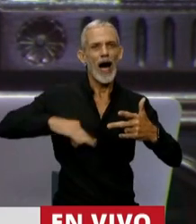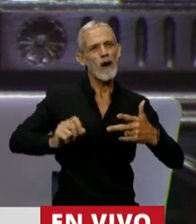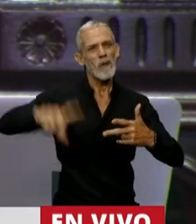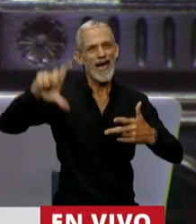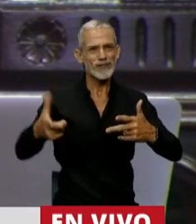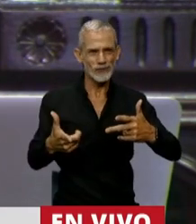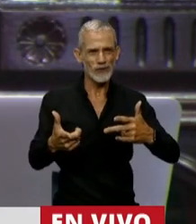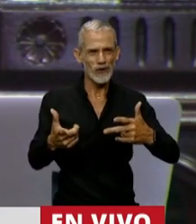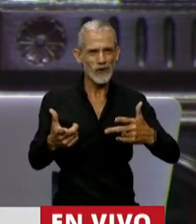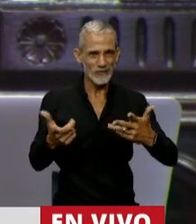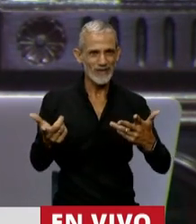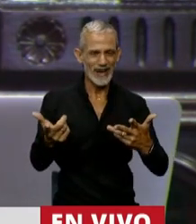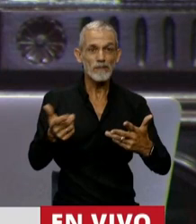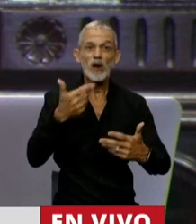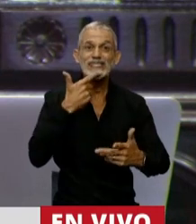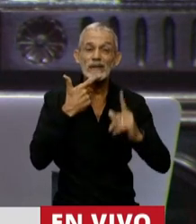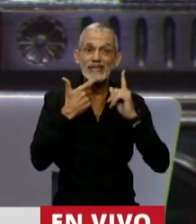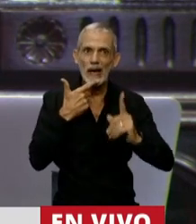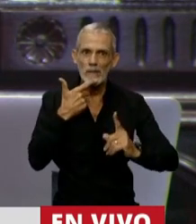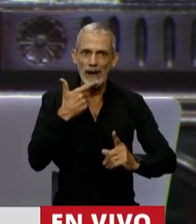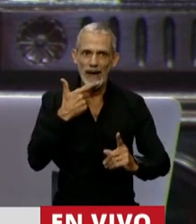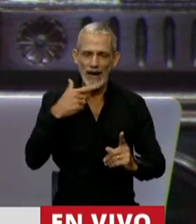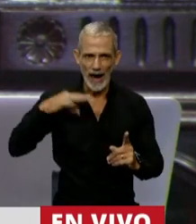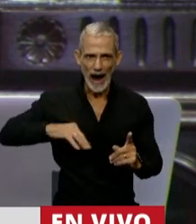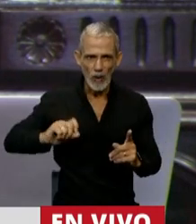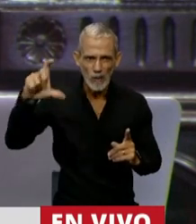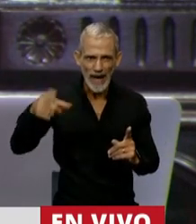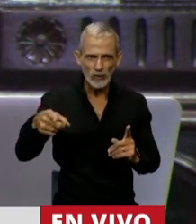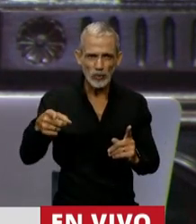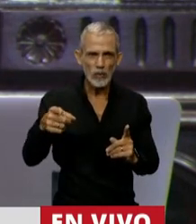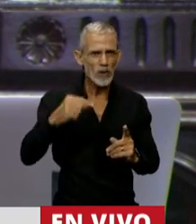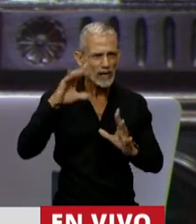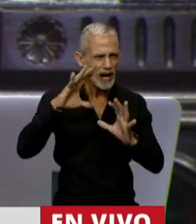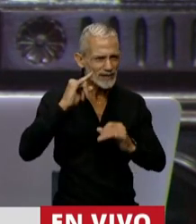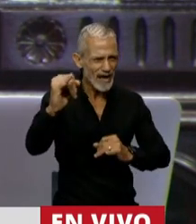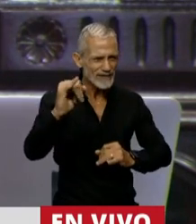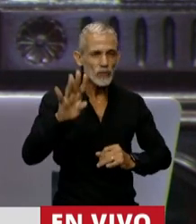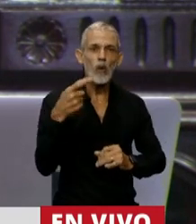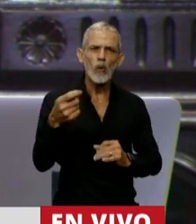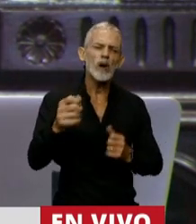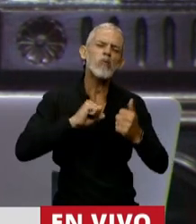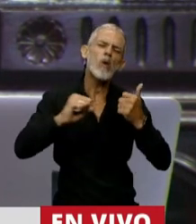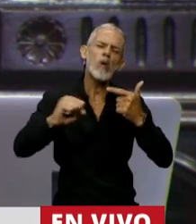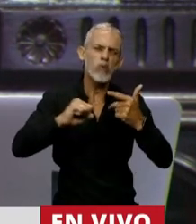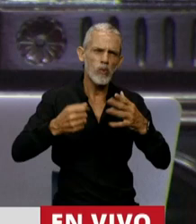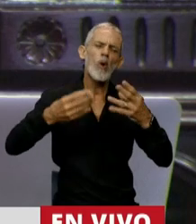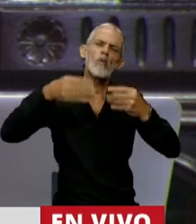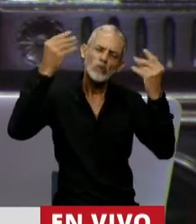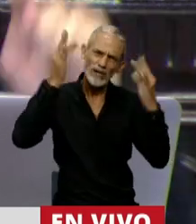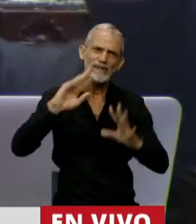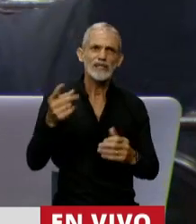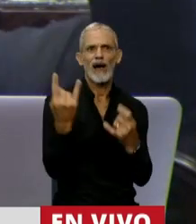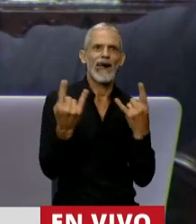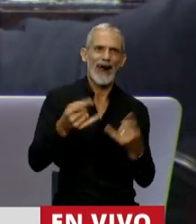aumento. Pero te recuerdo, querido jubilado, a vos que te han estafado tantas veces, que te han mentido tantas veces en la